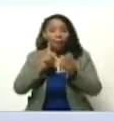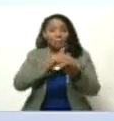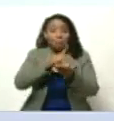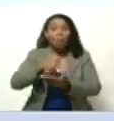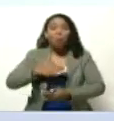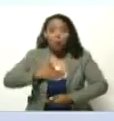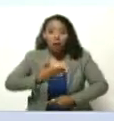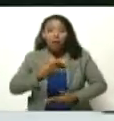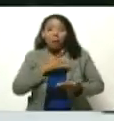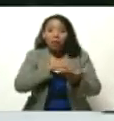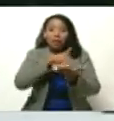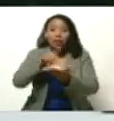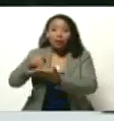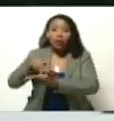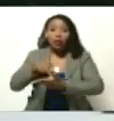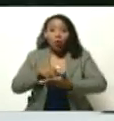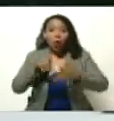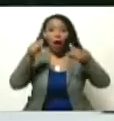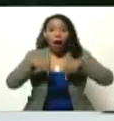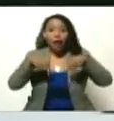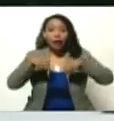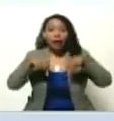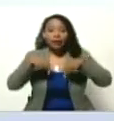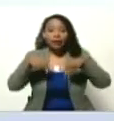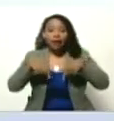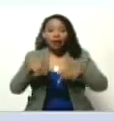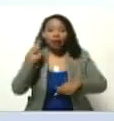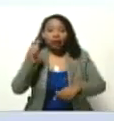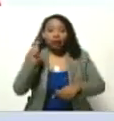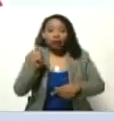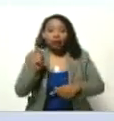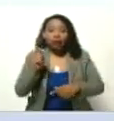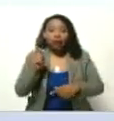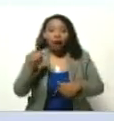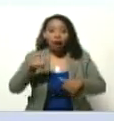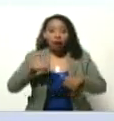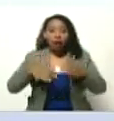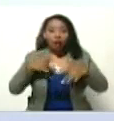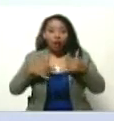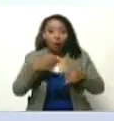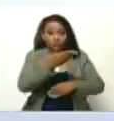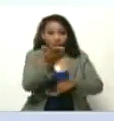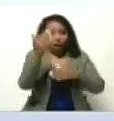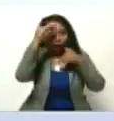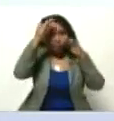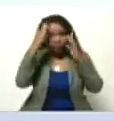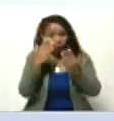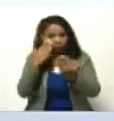podrán participar en esta tarea, en esta actividad. Fíjense lo siguiente,